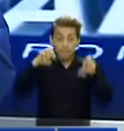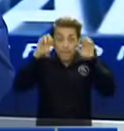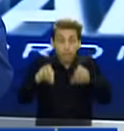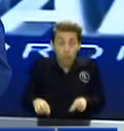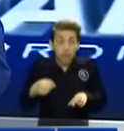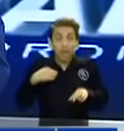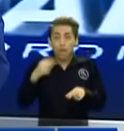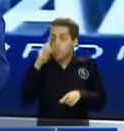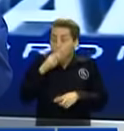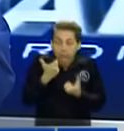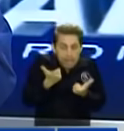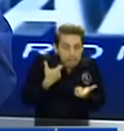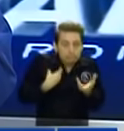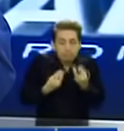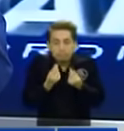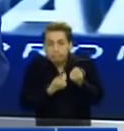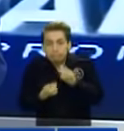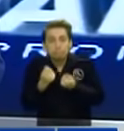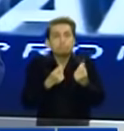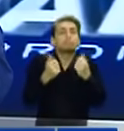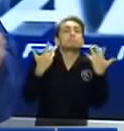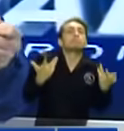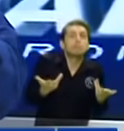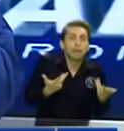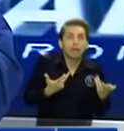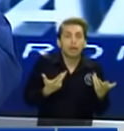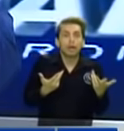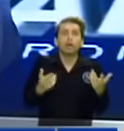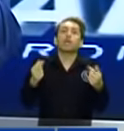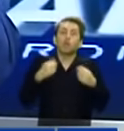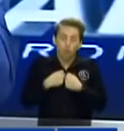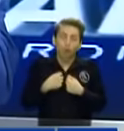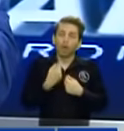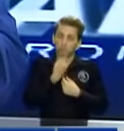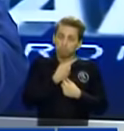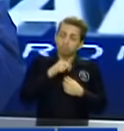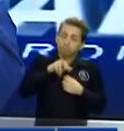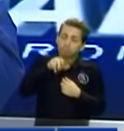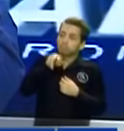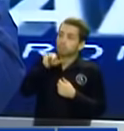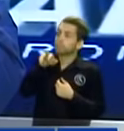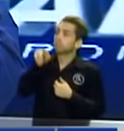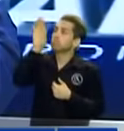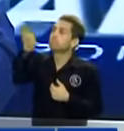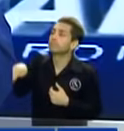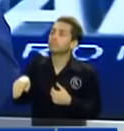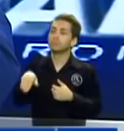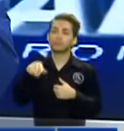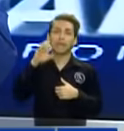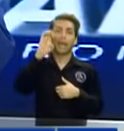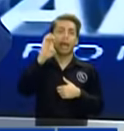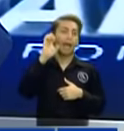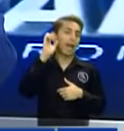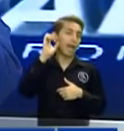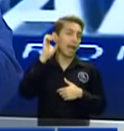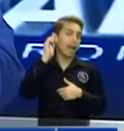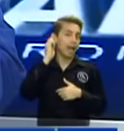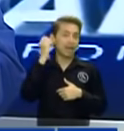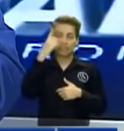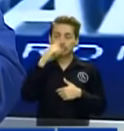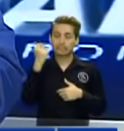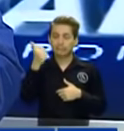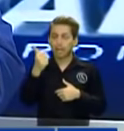que me preocupa a mí. Ese guatemalteco, ¿qué tiene que hacer? Ir con la EXA o con Energuate y decir, bien,